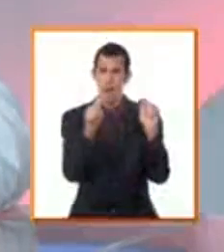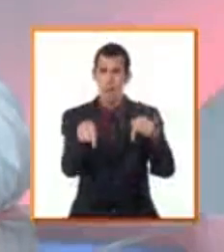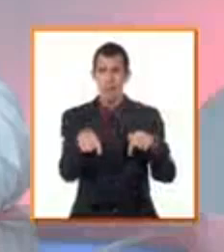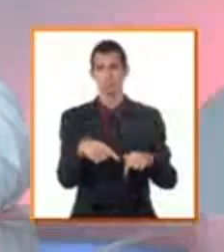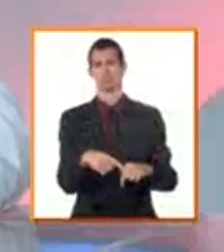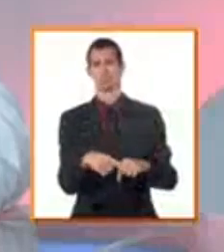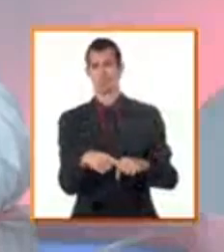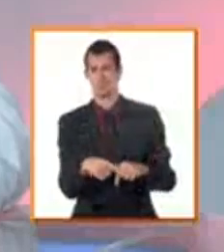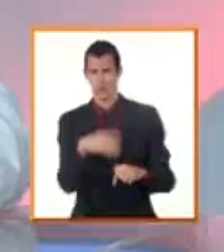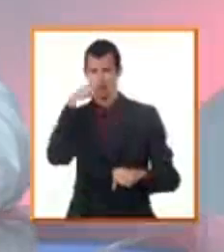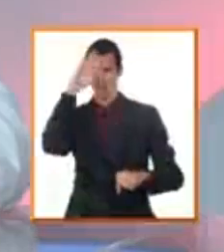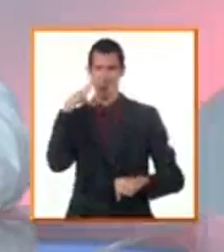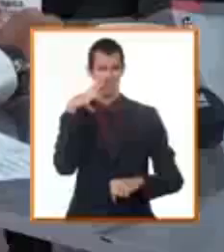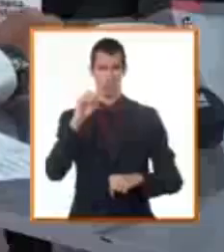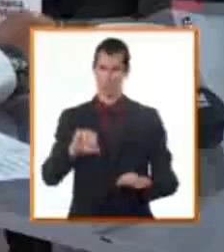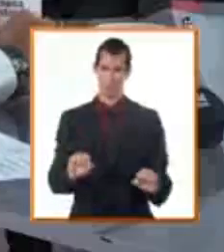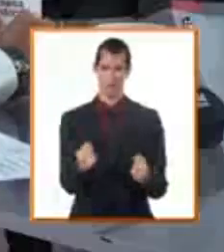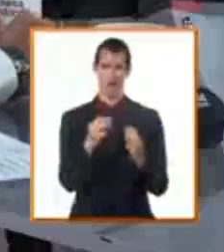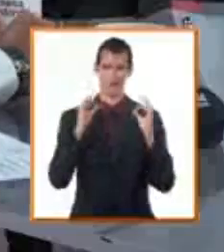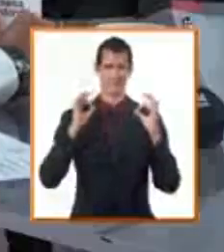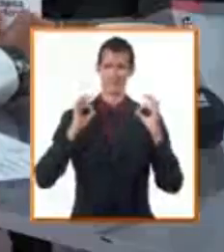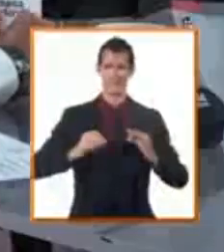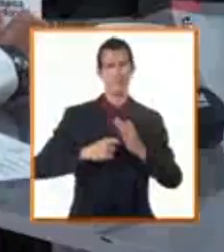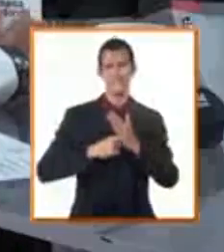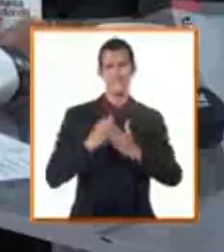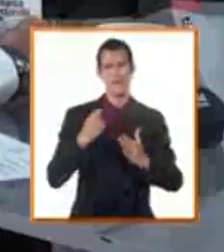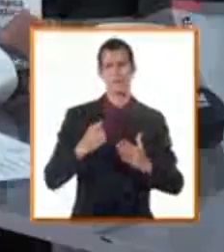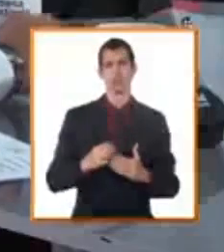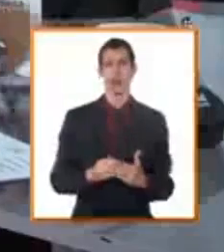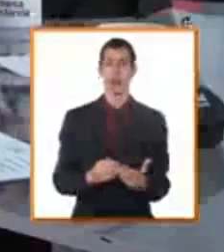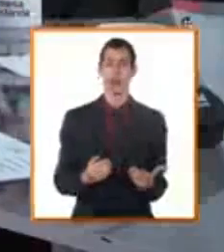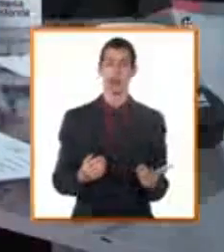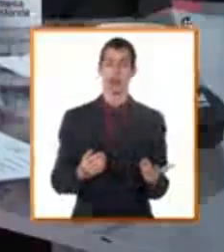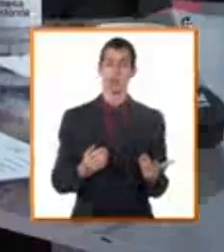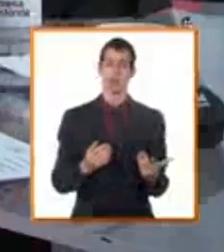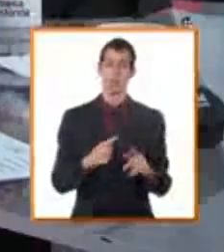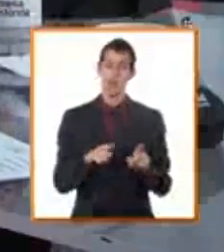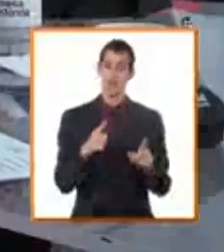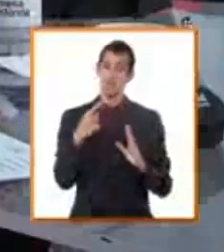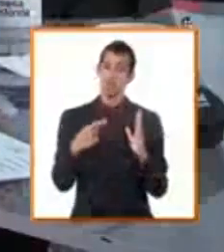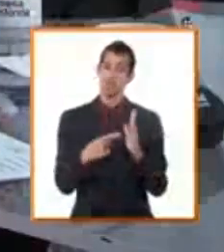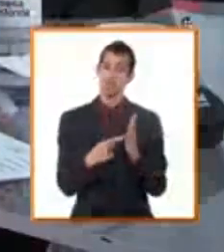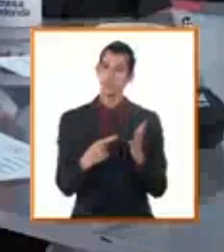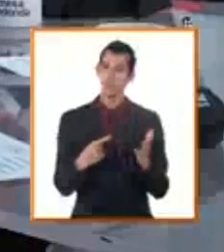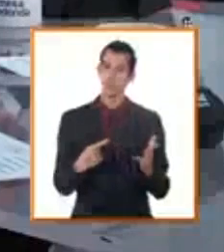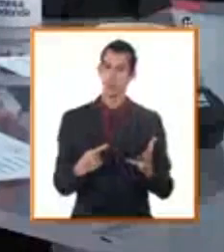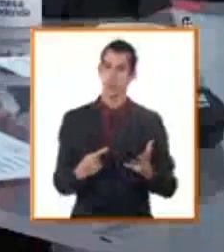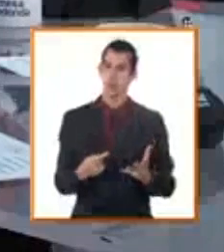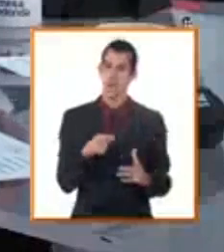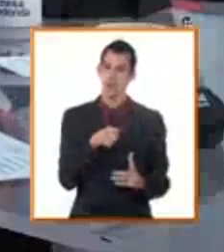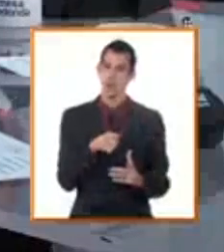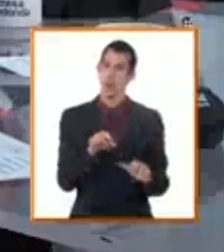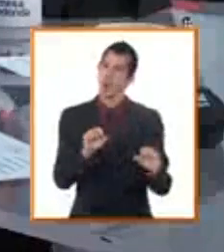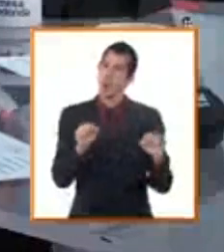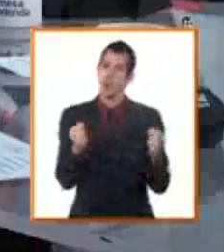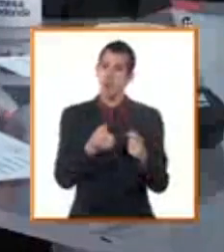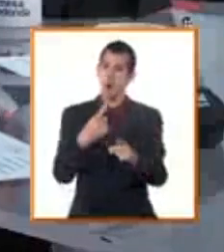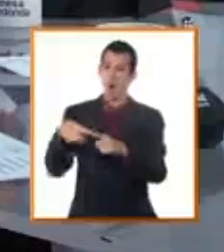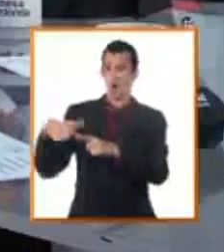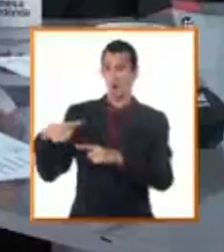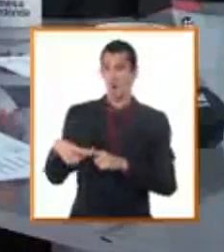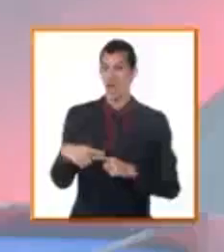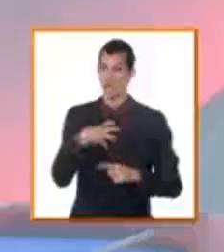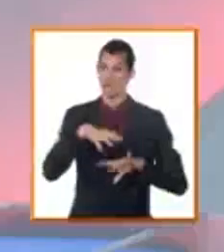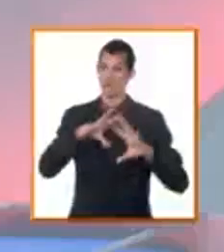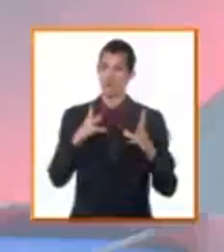contenedores nuestros. Bueno, pero eso requiere equipamiento, William. ¿Seguimos perfeccionando el tema del equipamiento? Correcto, eso es otra de las direcciones de trabajo